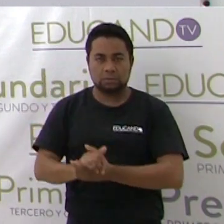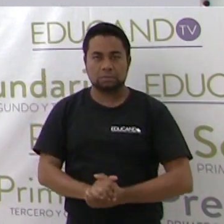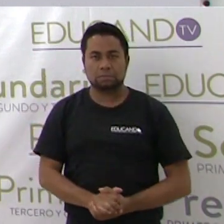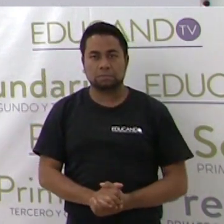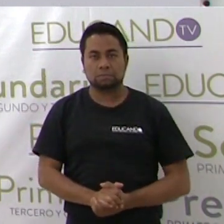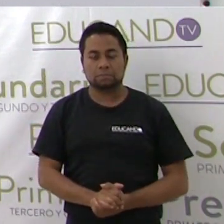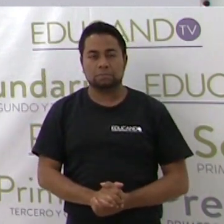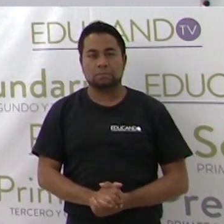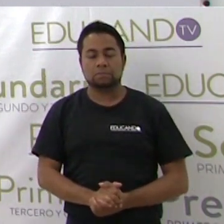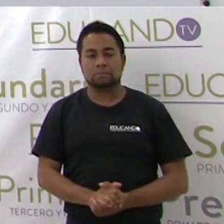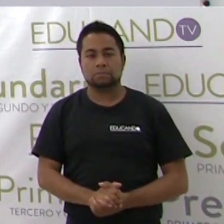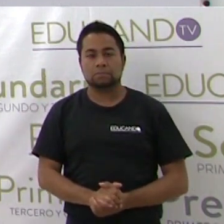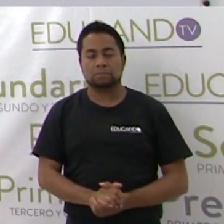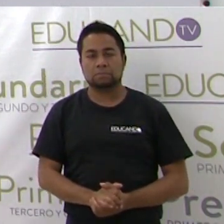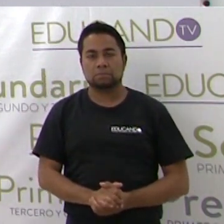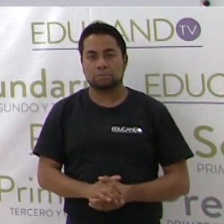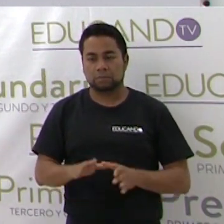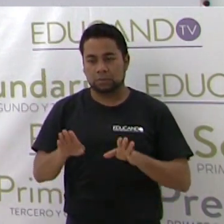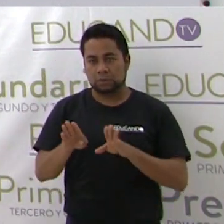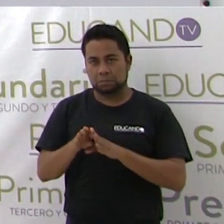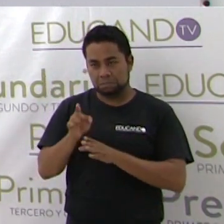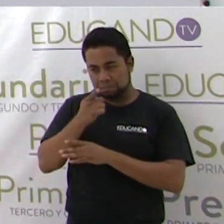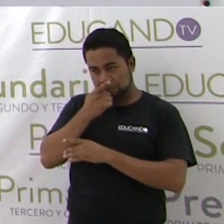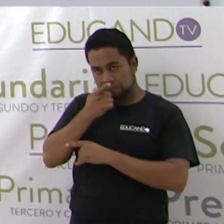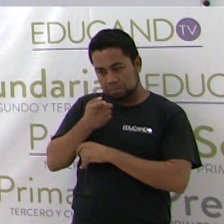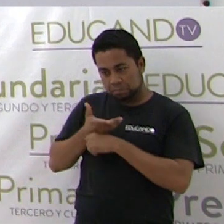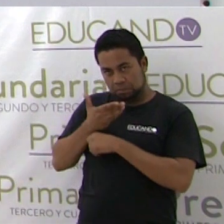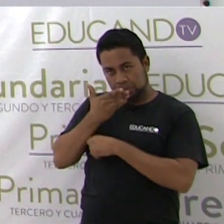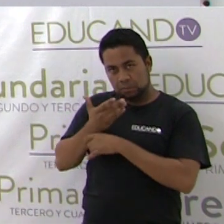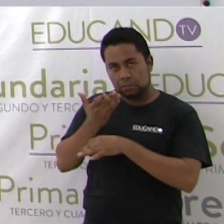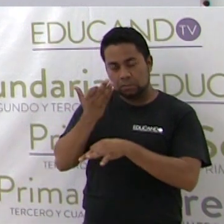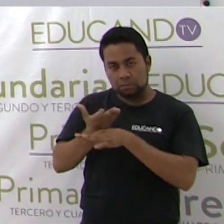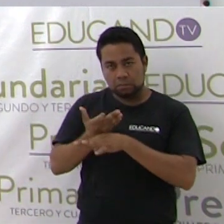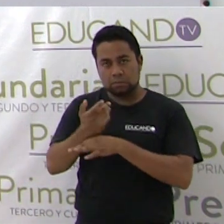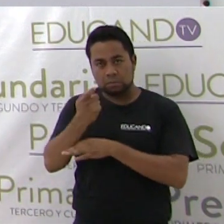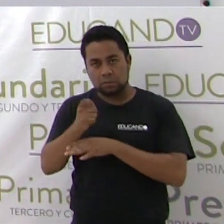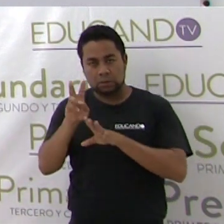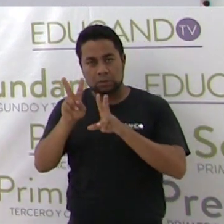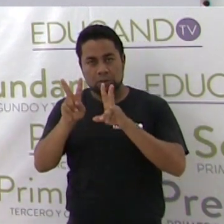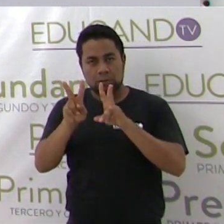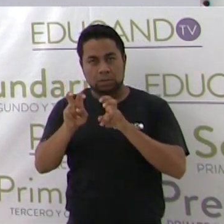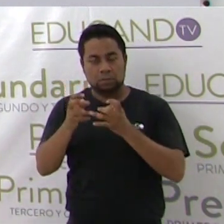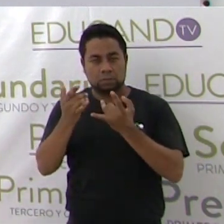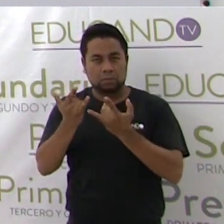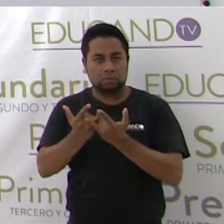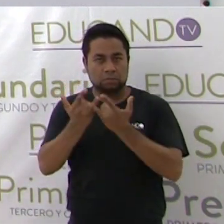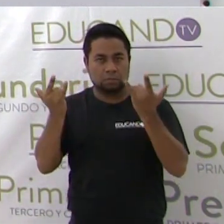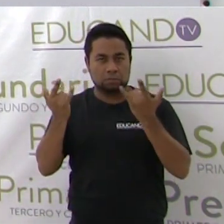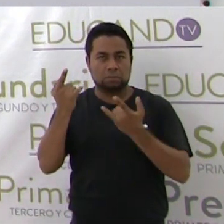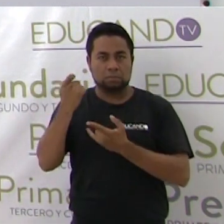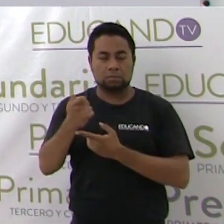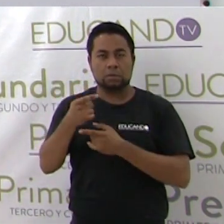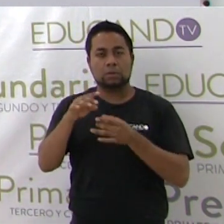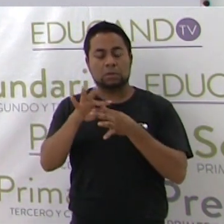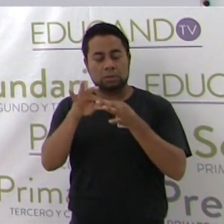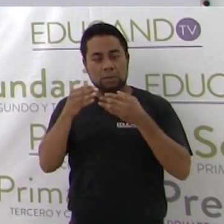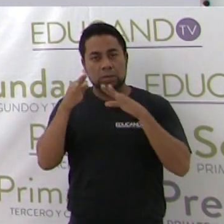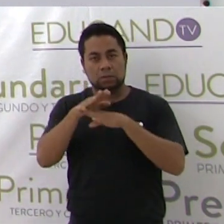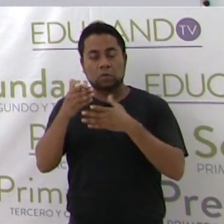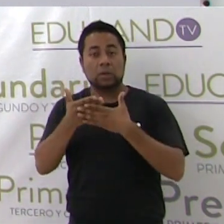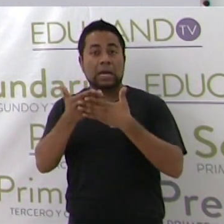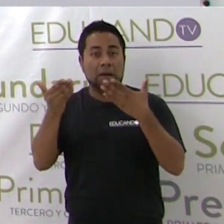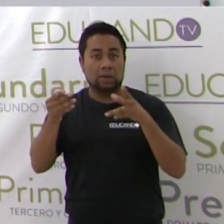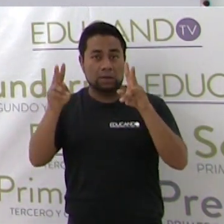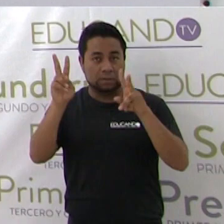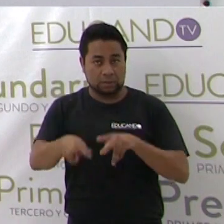¿Bien? Definimos muy bien en este momento histórico que estamos hablando del presente,